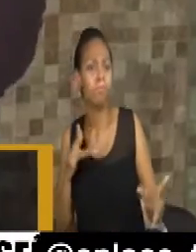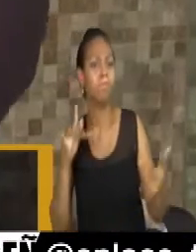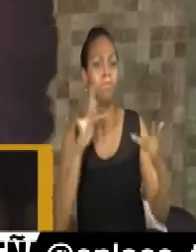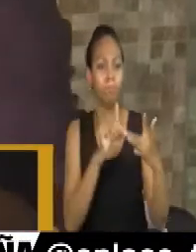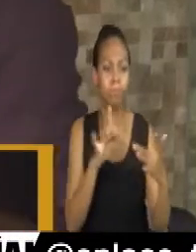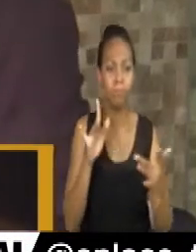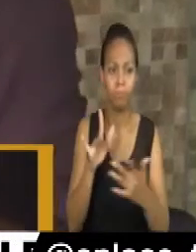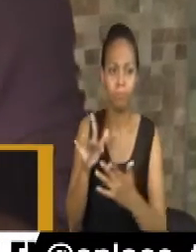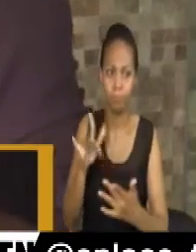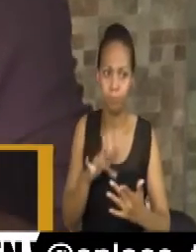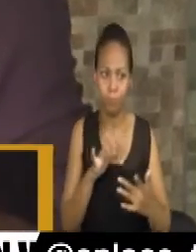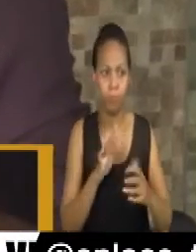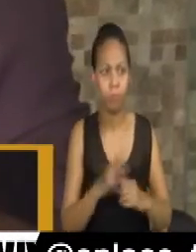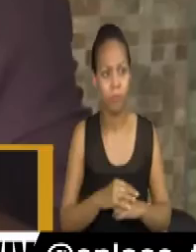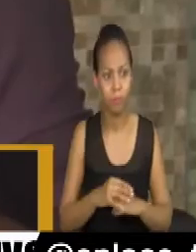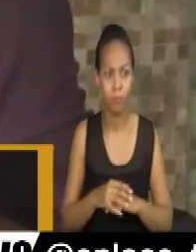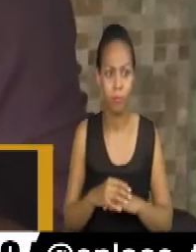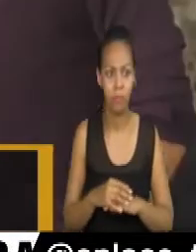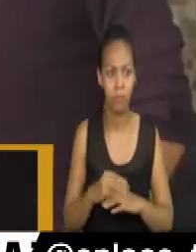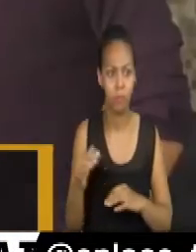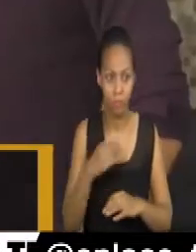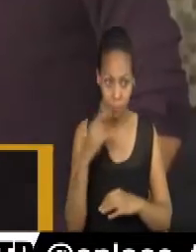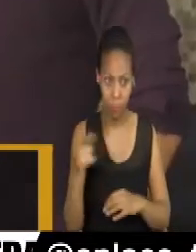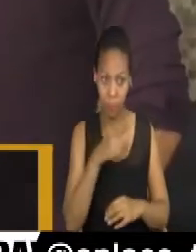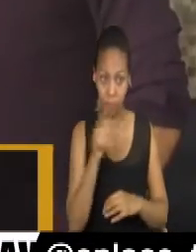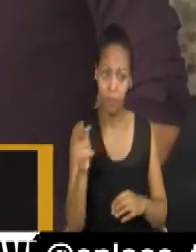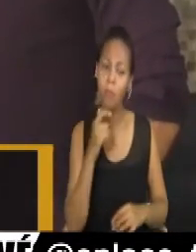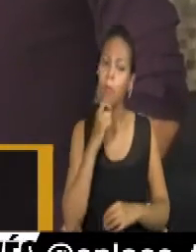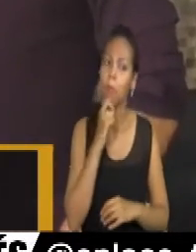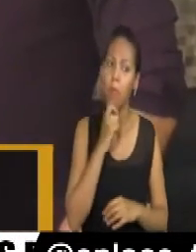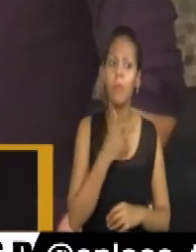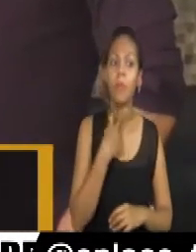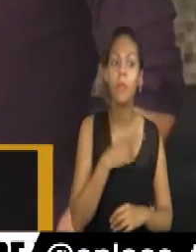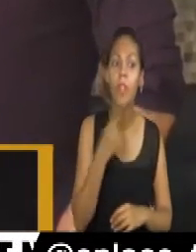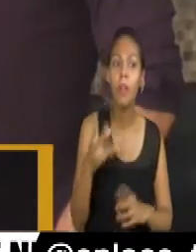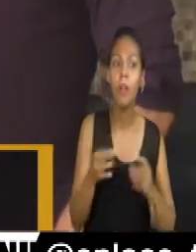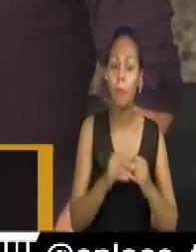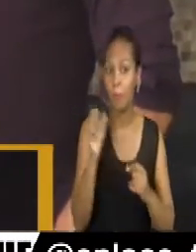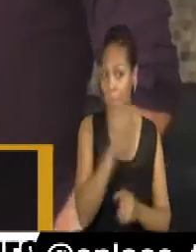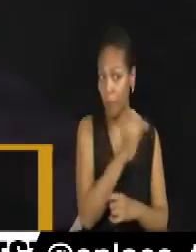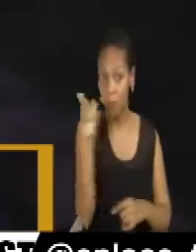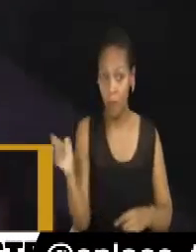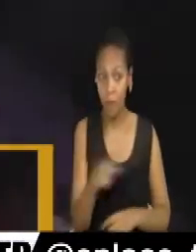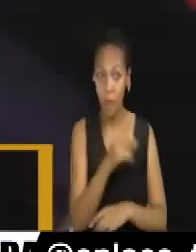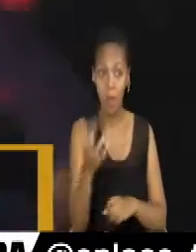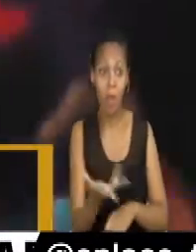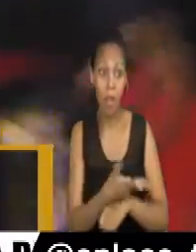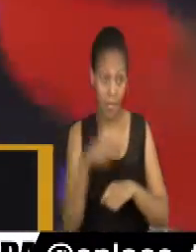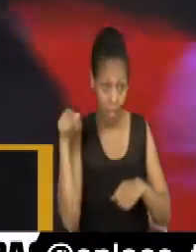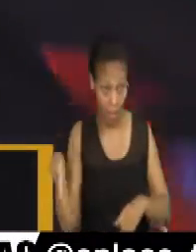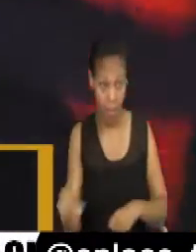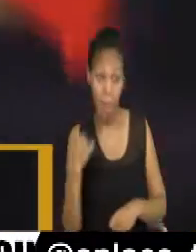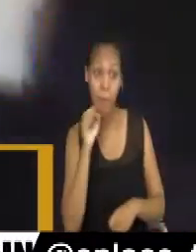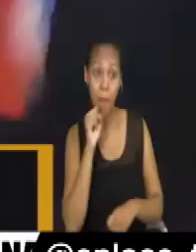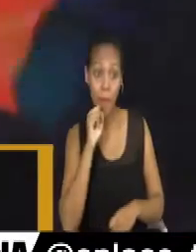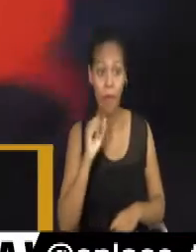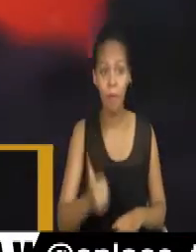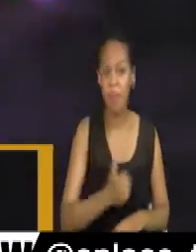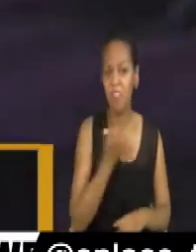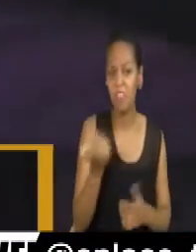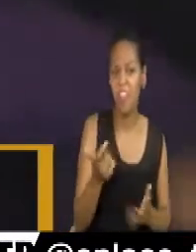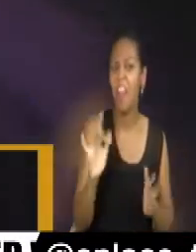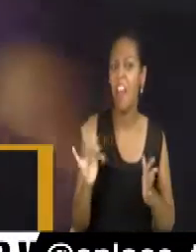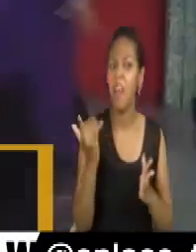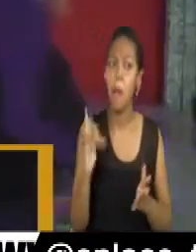al decir una singular forma, hace referencia a que este tipo de puesta en escena es propia de artistas de Barranca Bermeja que buscan aprovechar pequeños espacios para dar